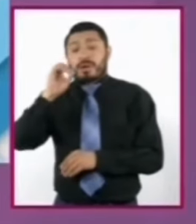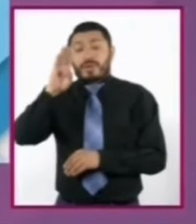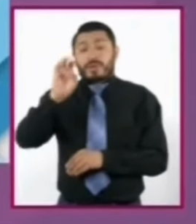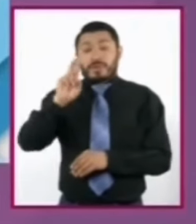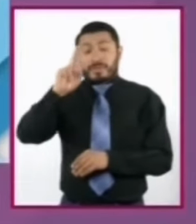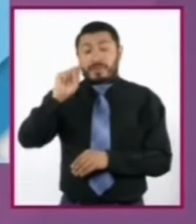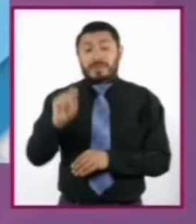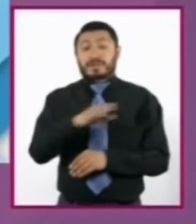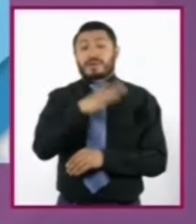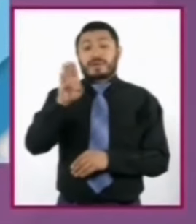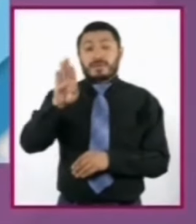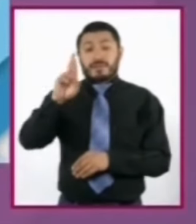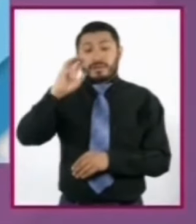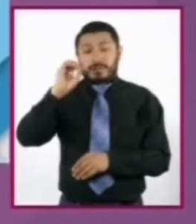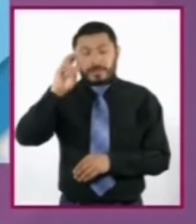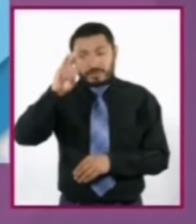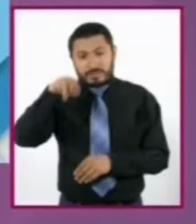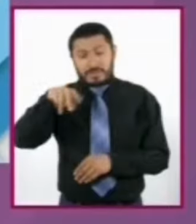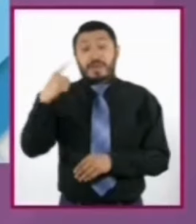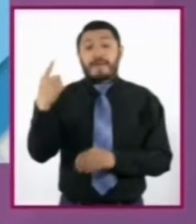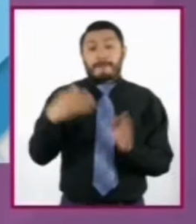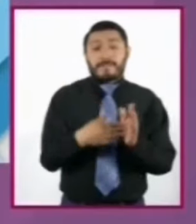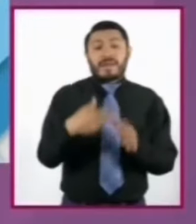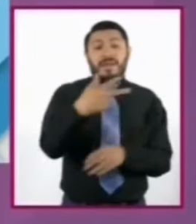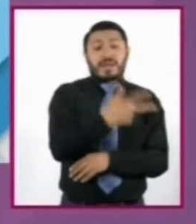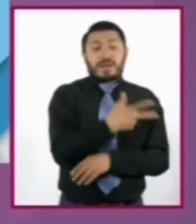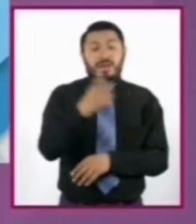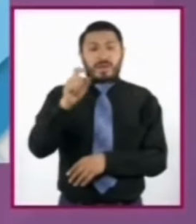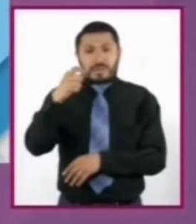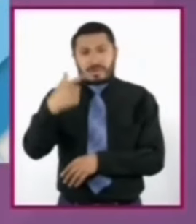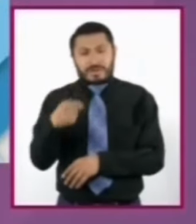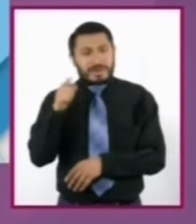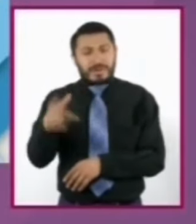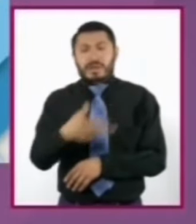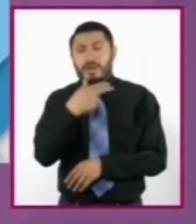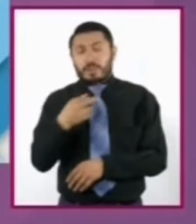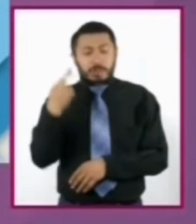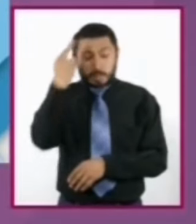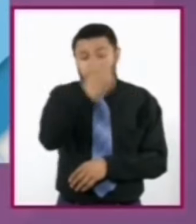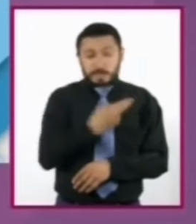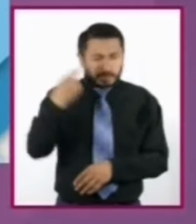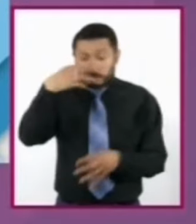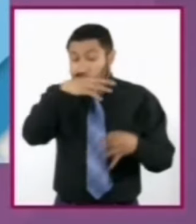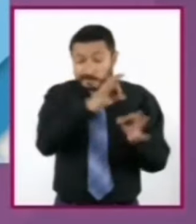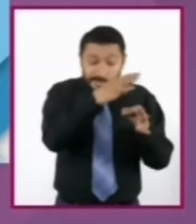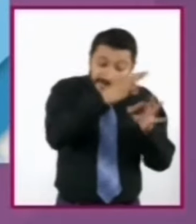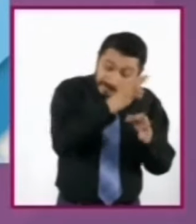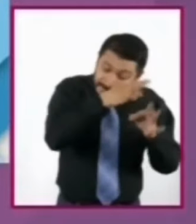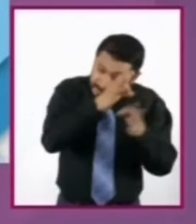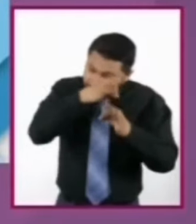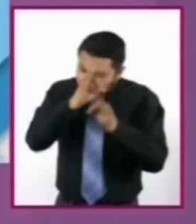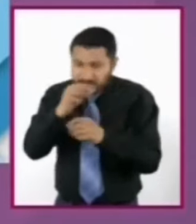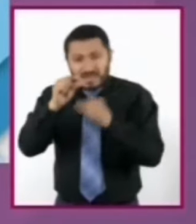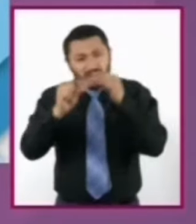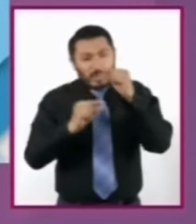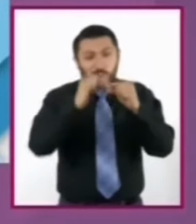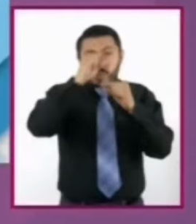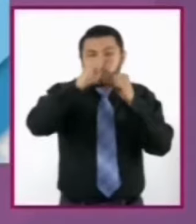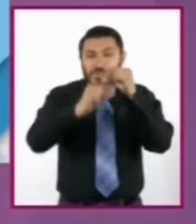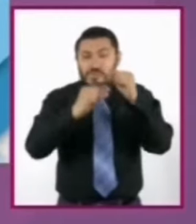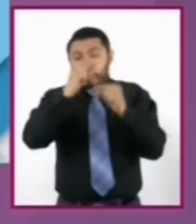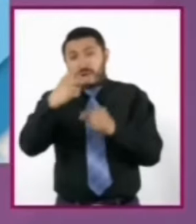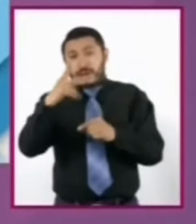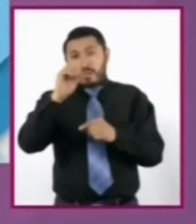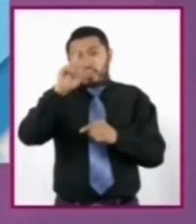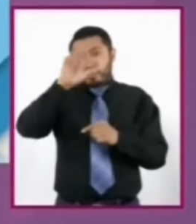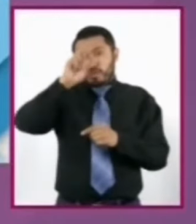Brown en 1827. Brown analizaba con ayuda de microscopio partículas pequeñas de